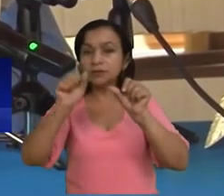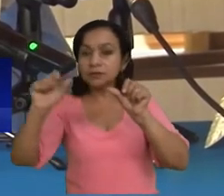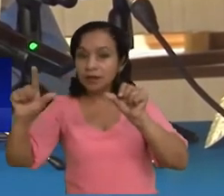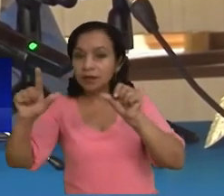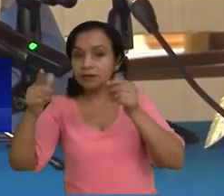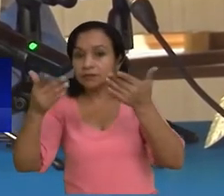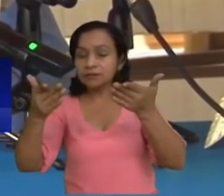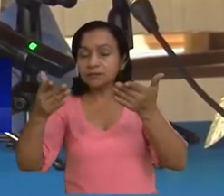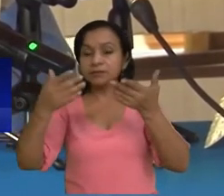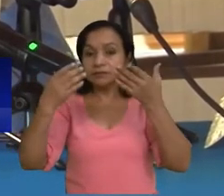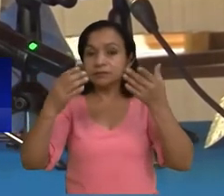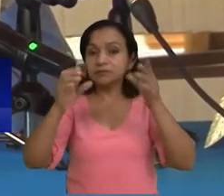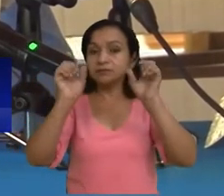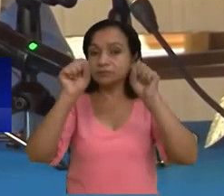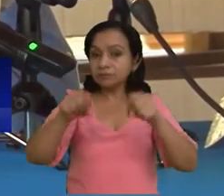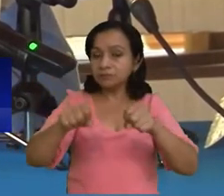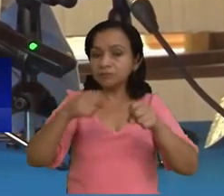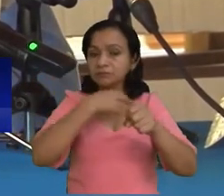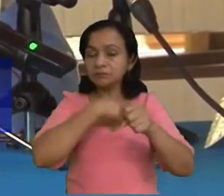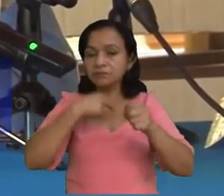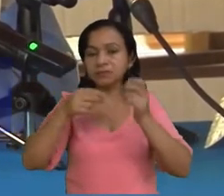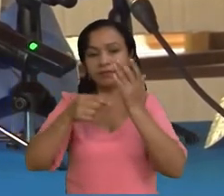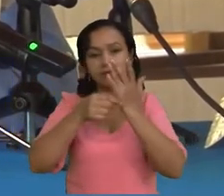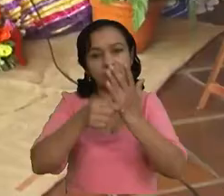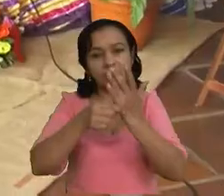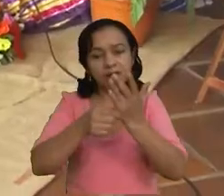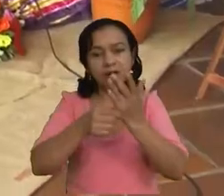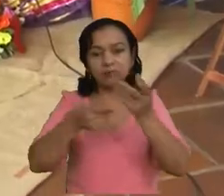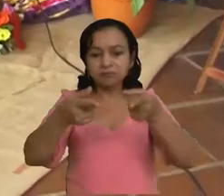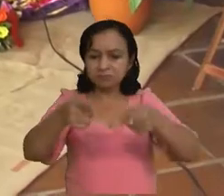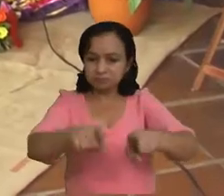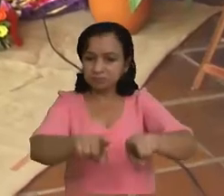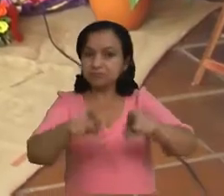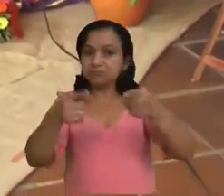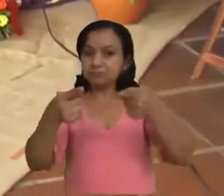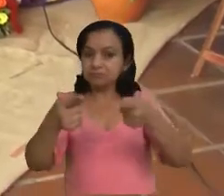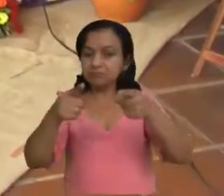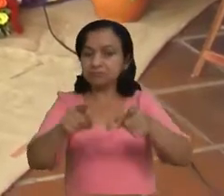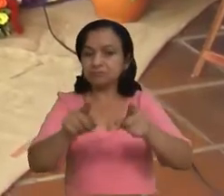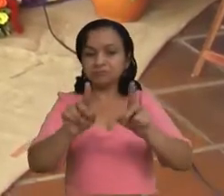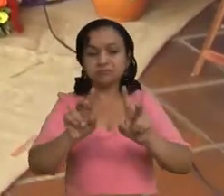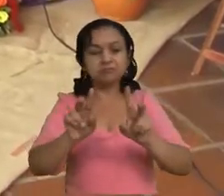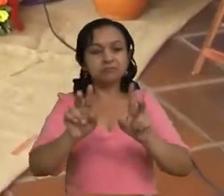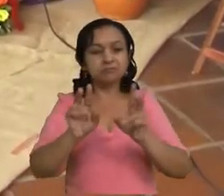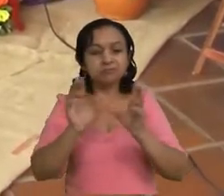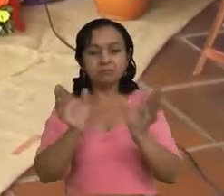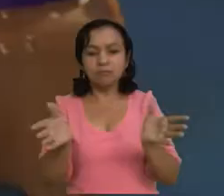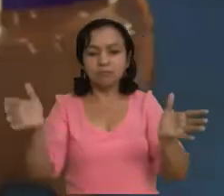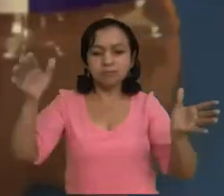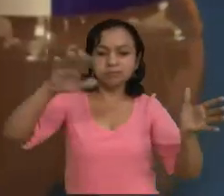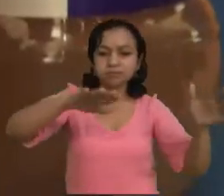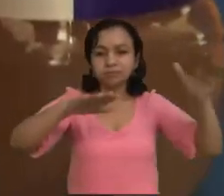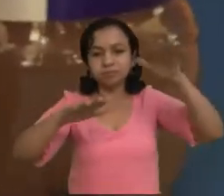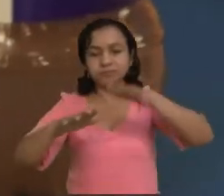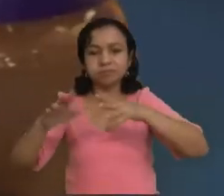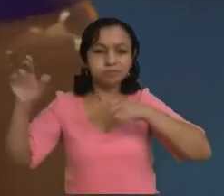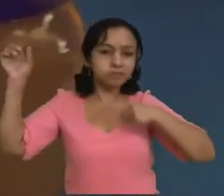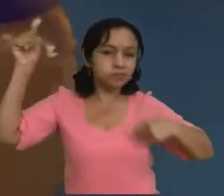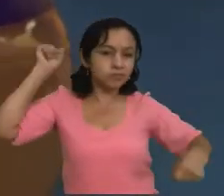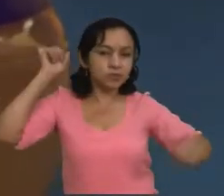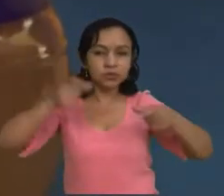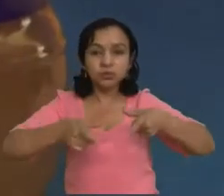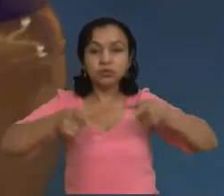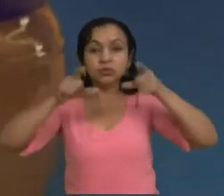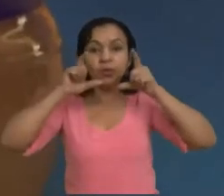con este producto ustedes pueden preparar sus carnes, sus asados, su bajo, su mondongo, su arrocito aguado. Ya saben